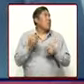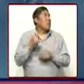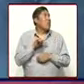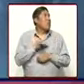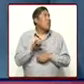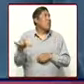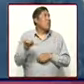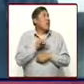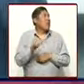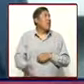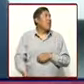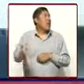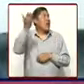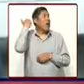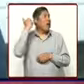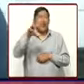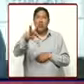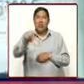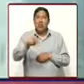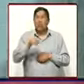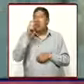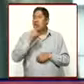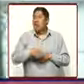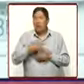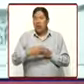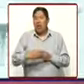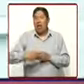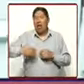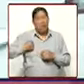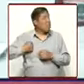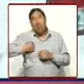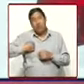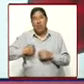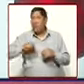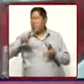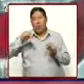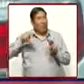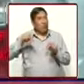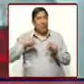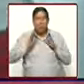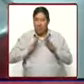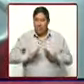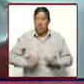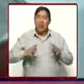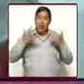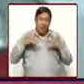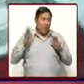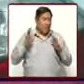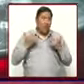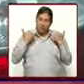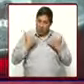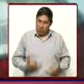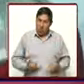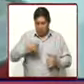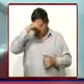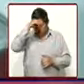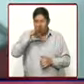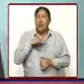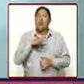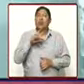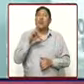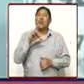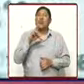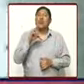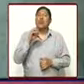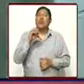antes. Él ya no necesita la guía que yo lo conducía antes. Como ven, don Román ya seguía solo.